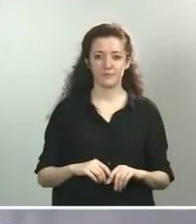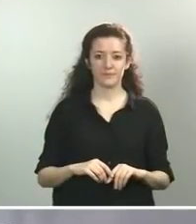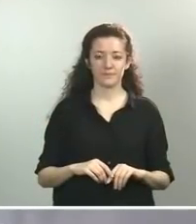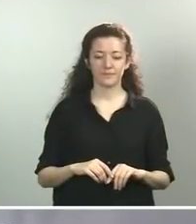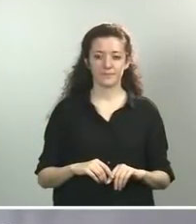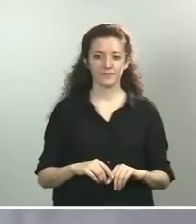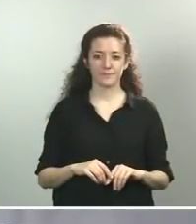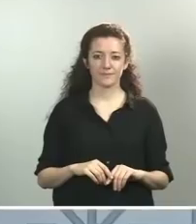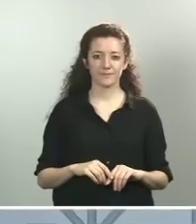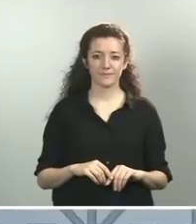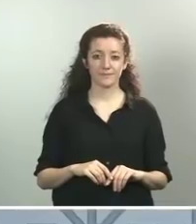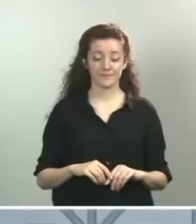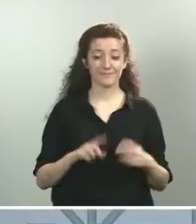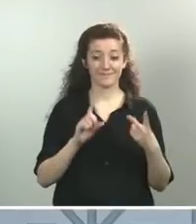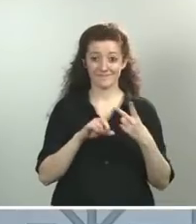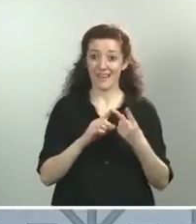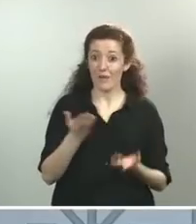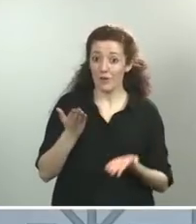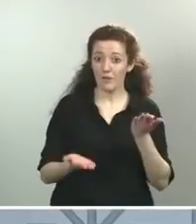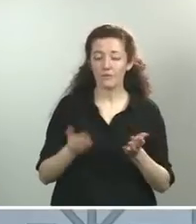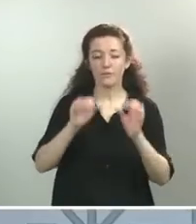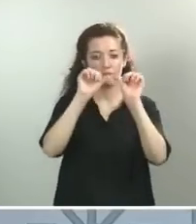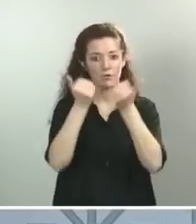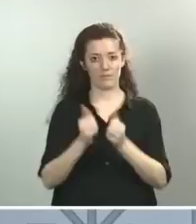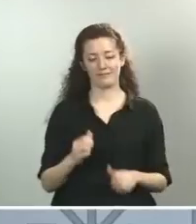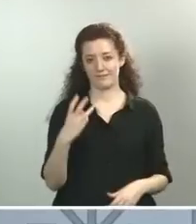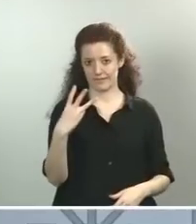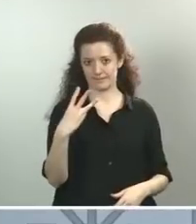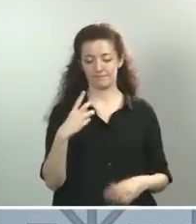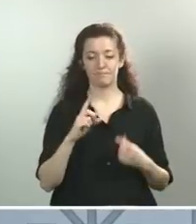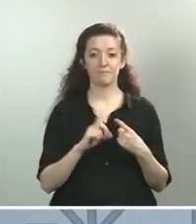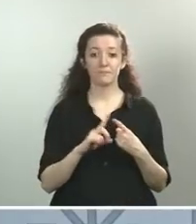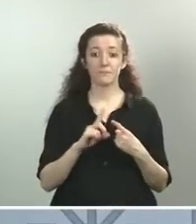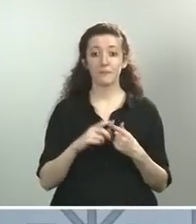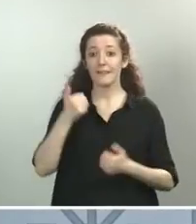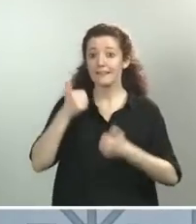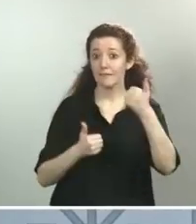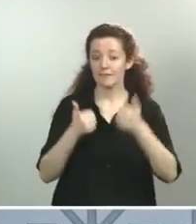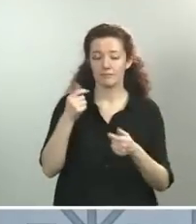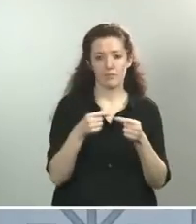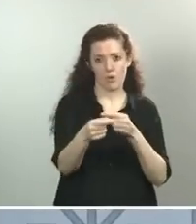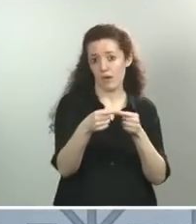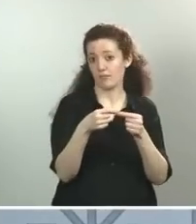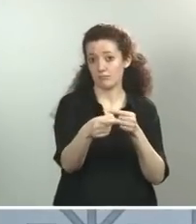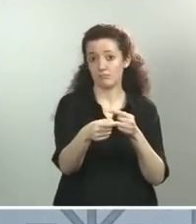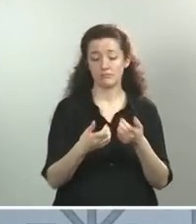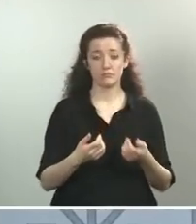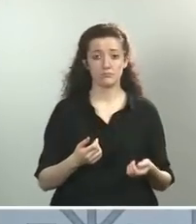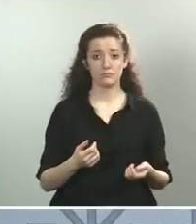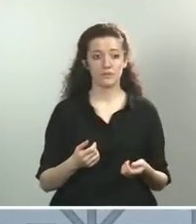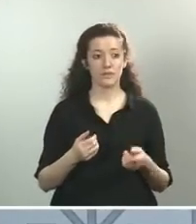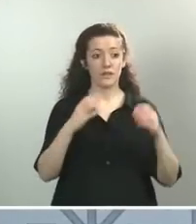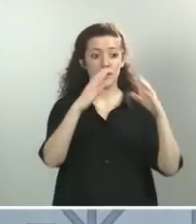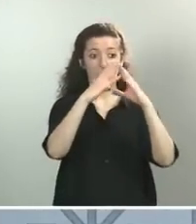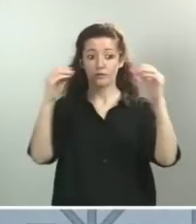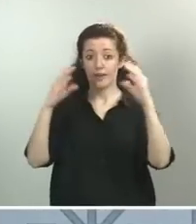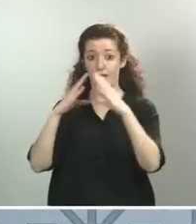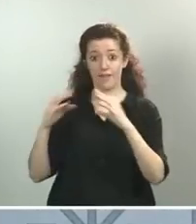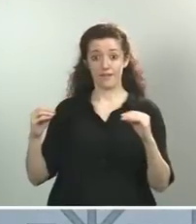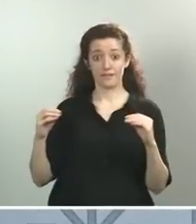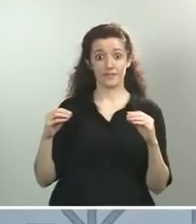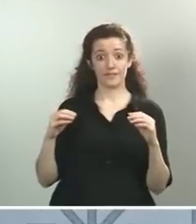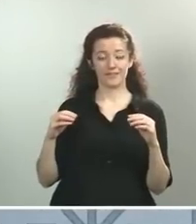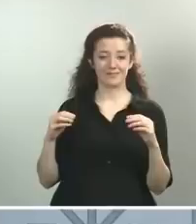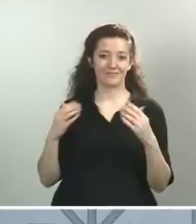fórmulas. A primeira é exámenes online que moitas universidades utilizando en gran parte a experiencia